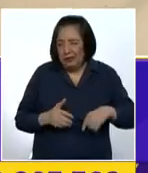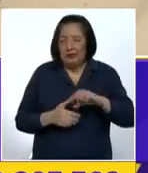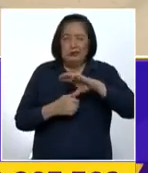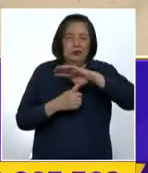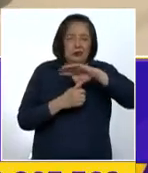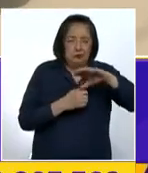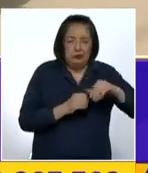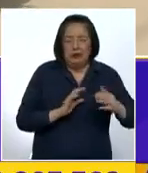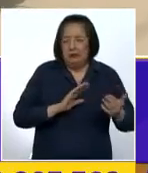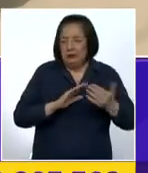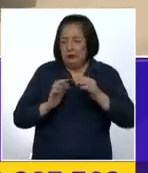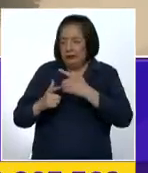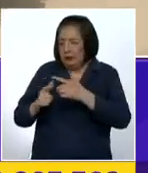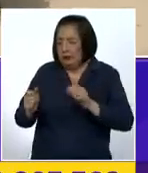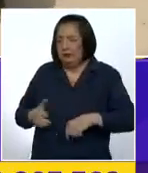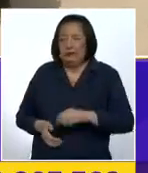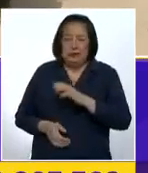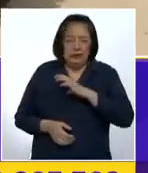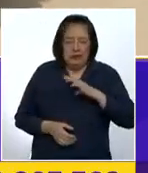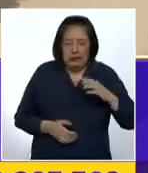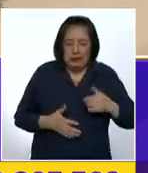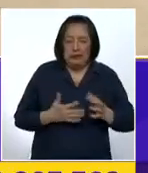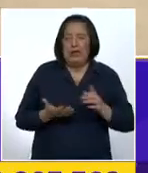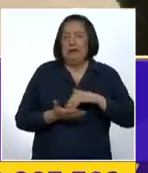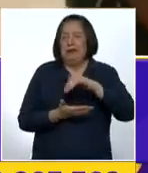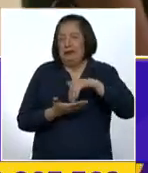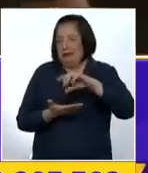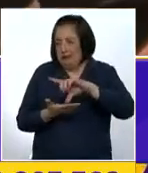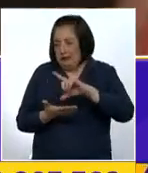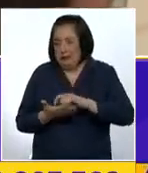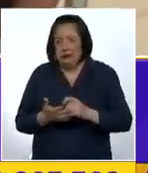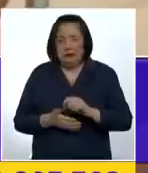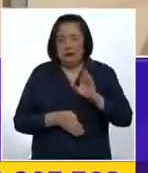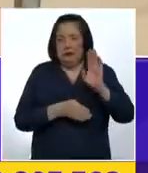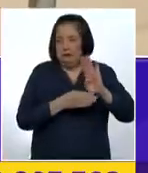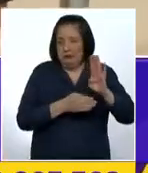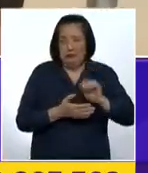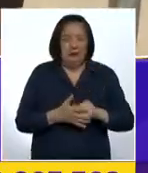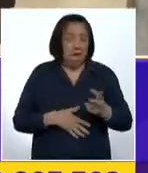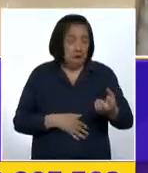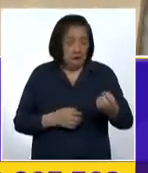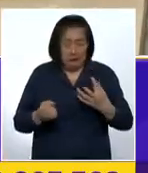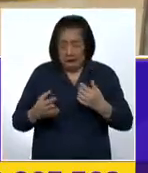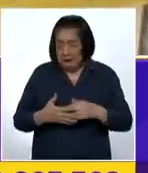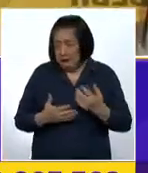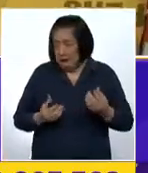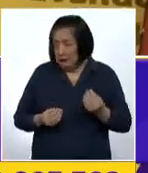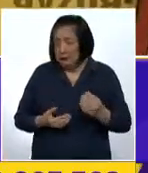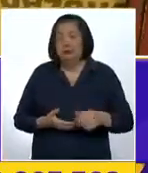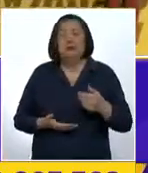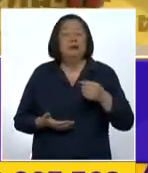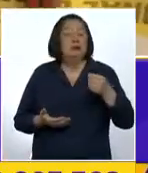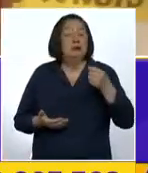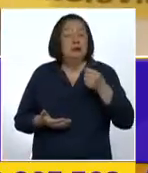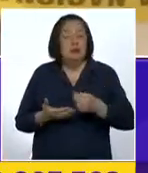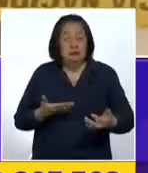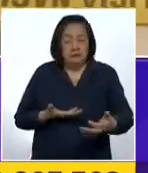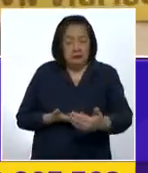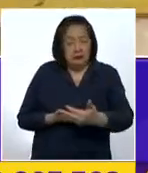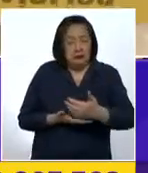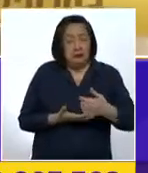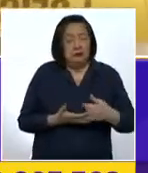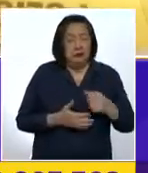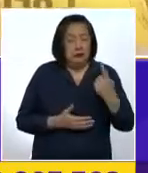Libre, en la zona del Callao, en la zona del Cercado de Lima, en la zona de Breña, y me contaban que la modalidad es el cobro de cupos no